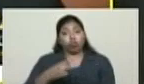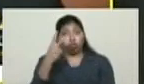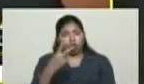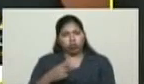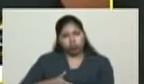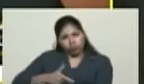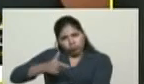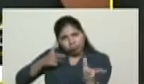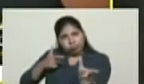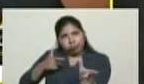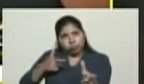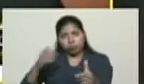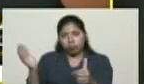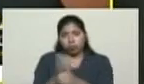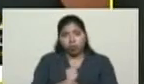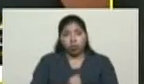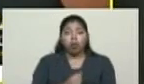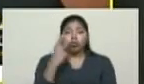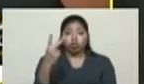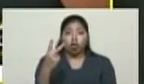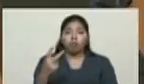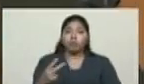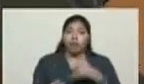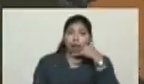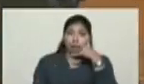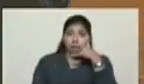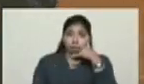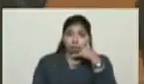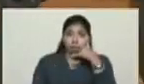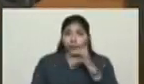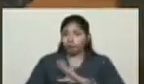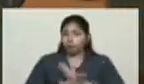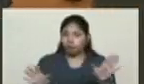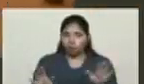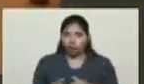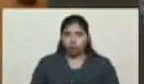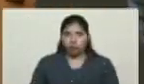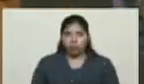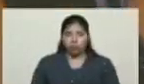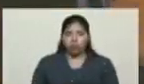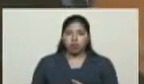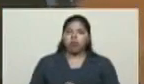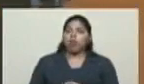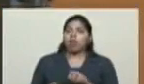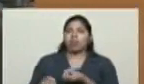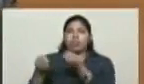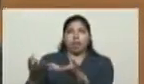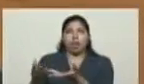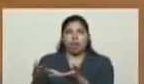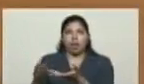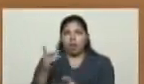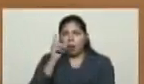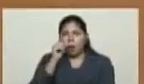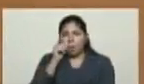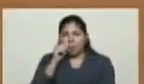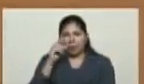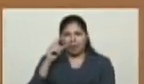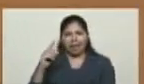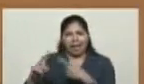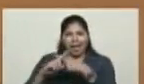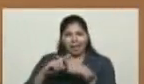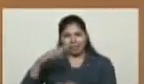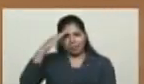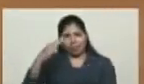dos teléfonos satelitales, los cuales fueron suministrados por el general Antonio Rivero González y